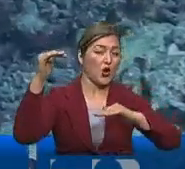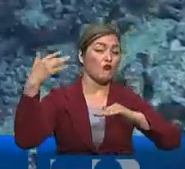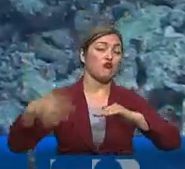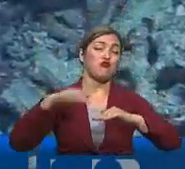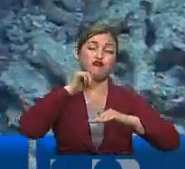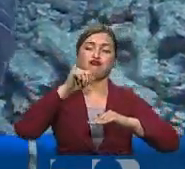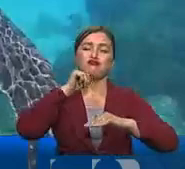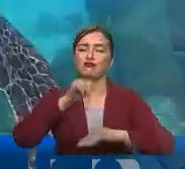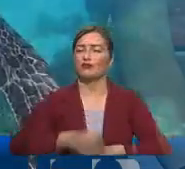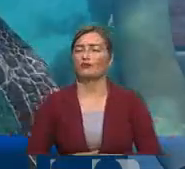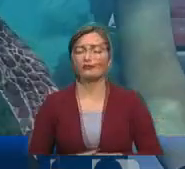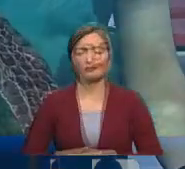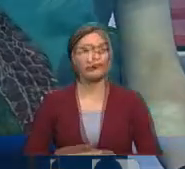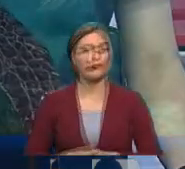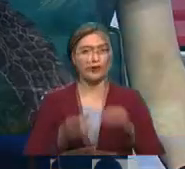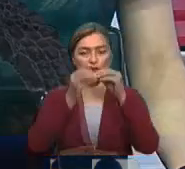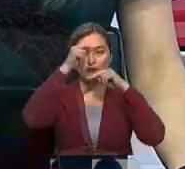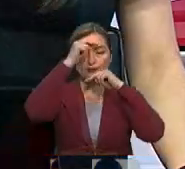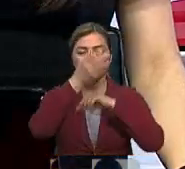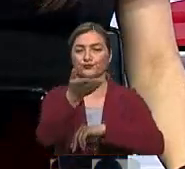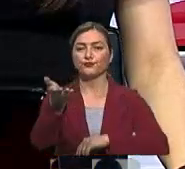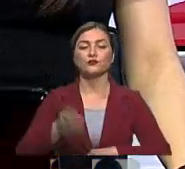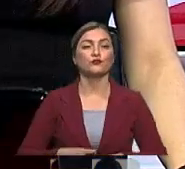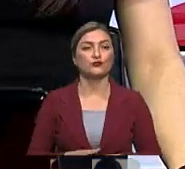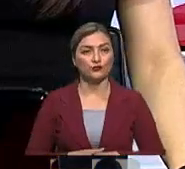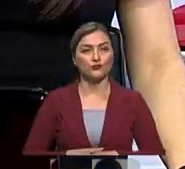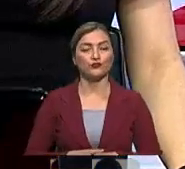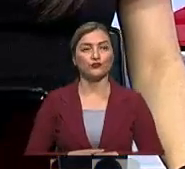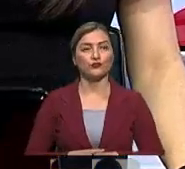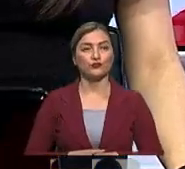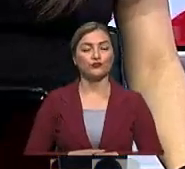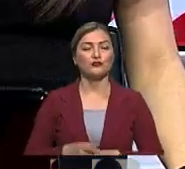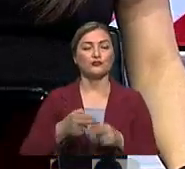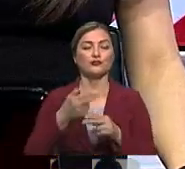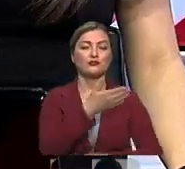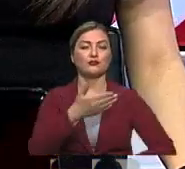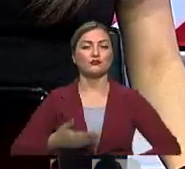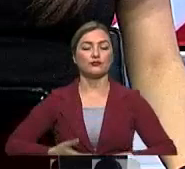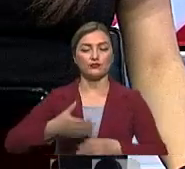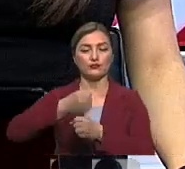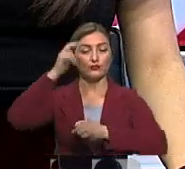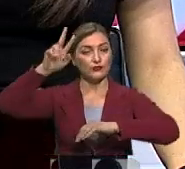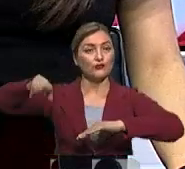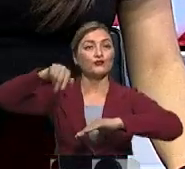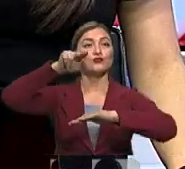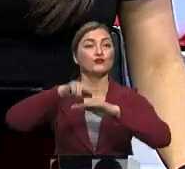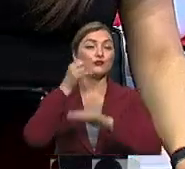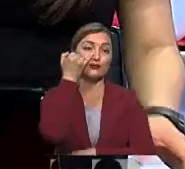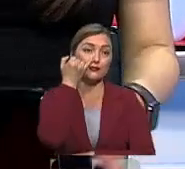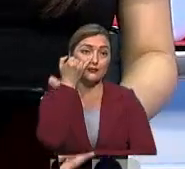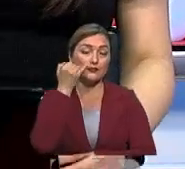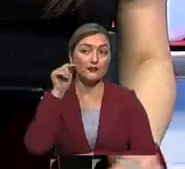océanos. Más noticias para ustedes. Antonio Vargas, expresidente de la CONAIE, recobró su